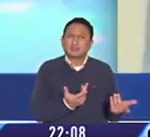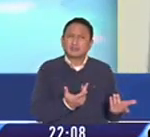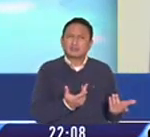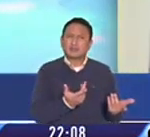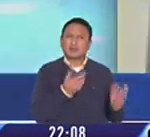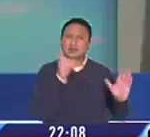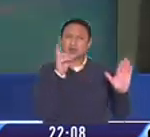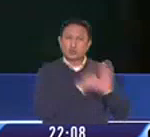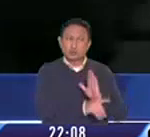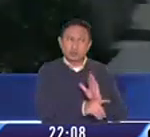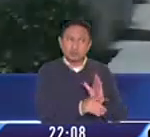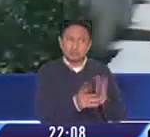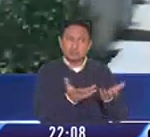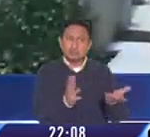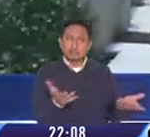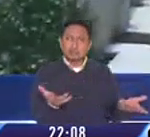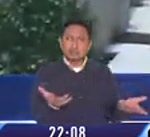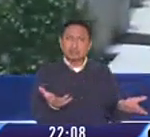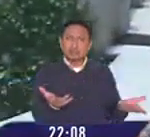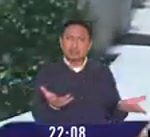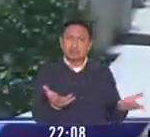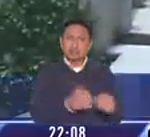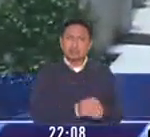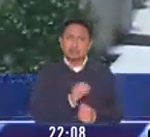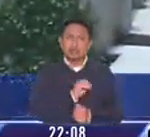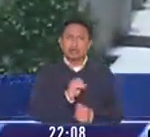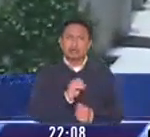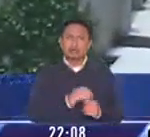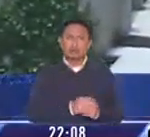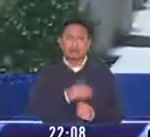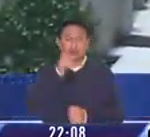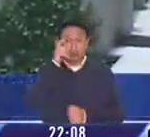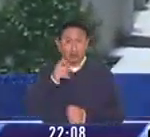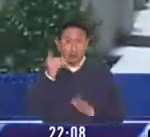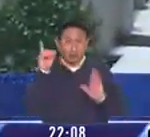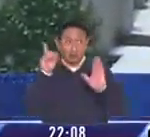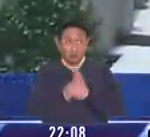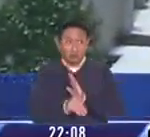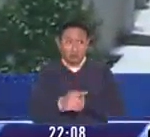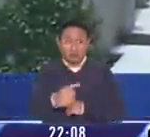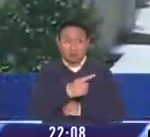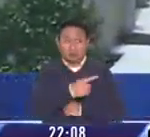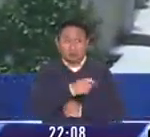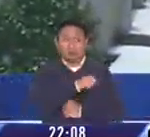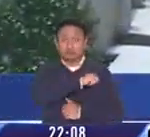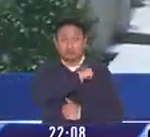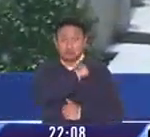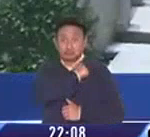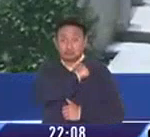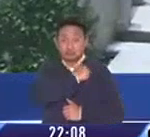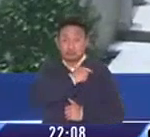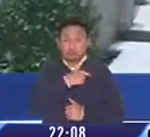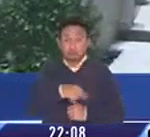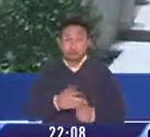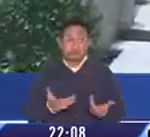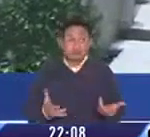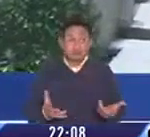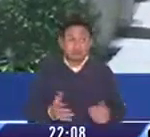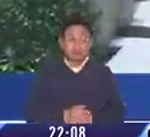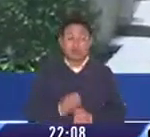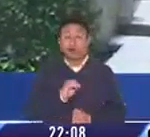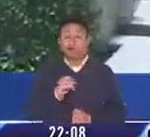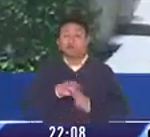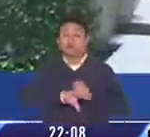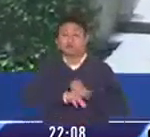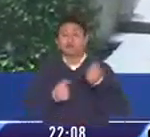hay denuncia alguna. Tampoco existe alguna denuncia en la fiscalía por el presunto secuestro que se menciona o por el